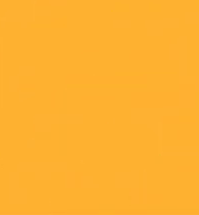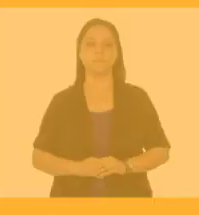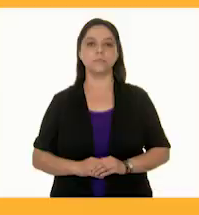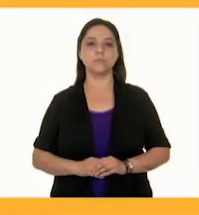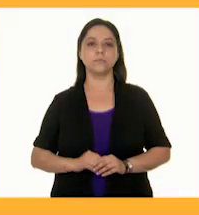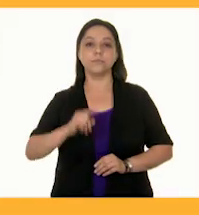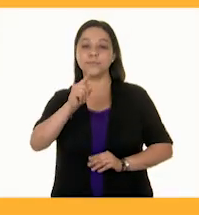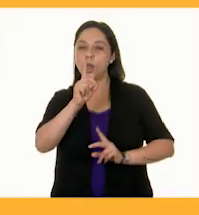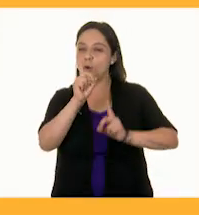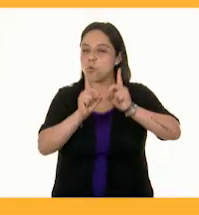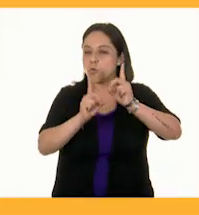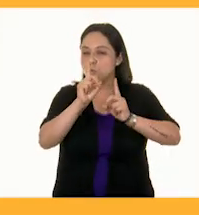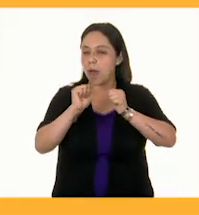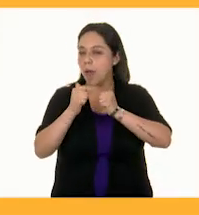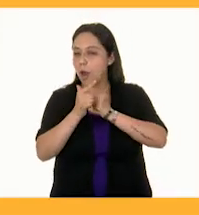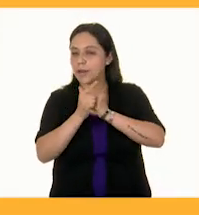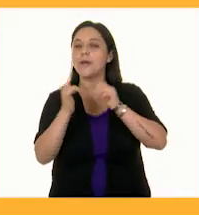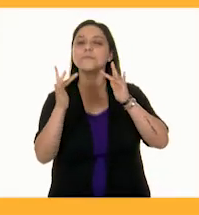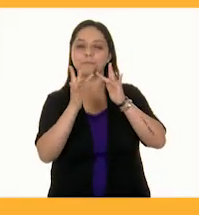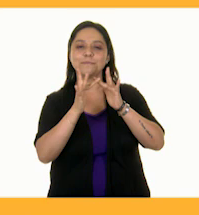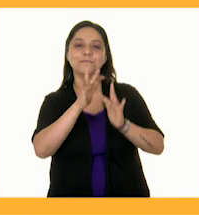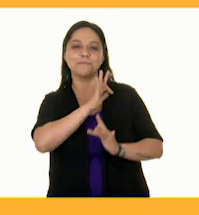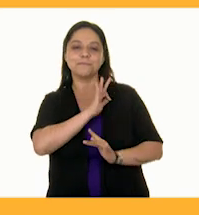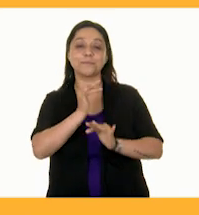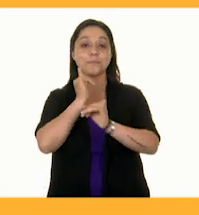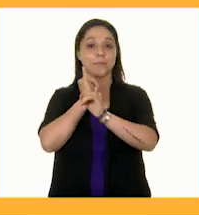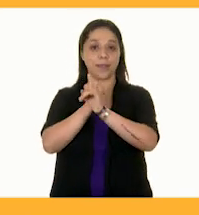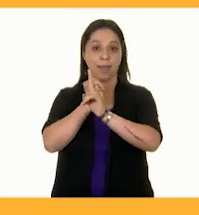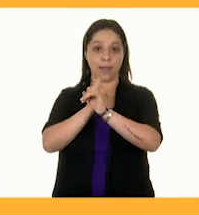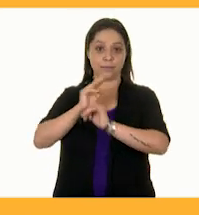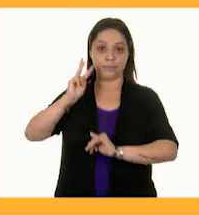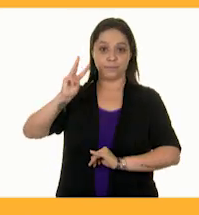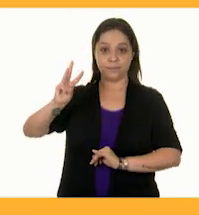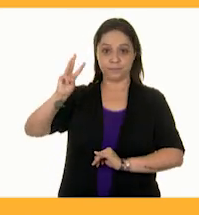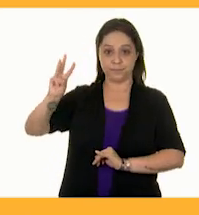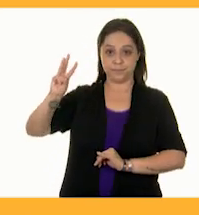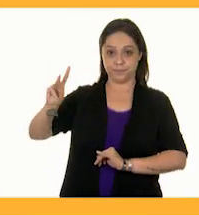Si tienes alguna duda, contáctanos. Página web